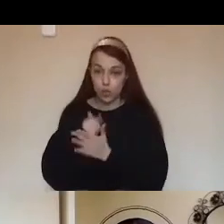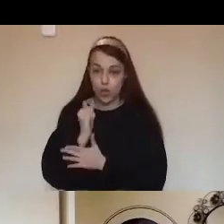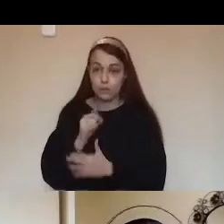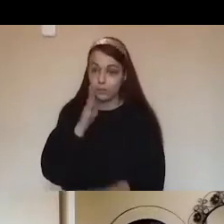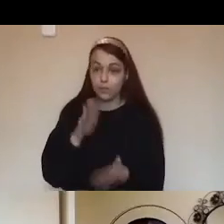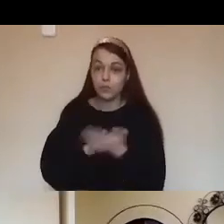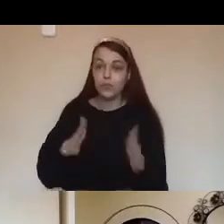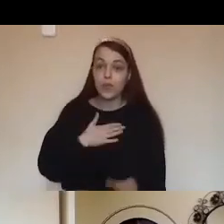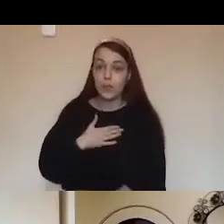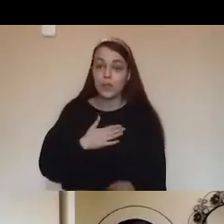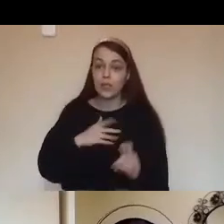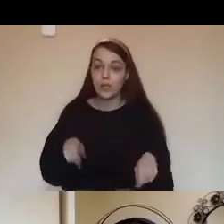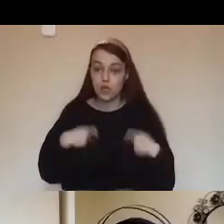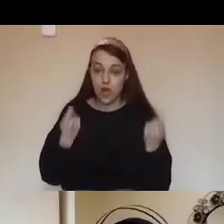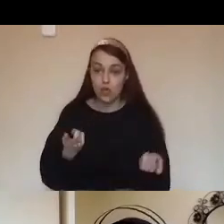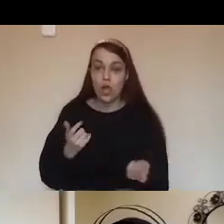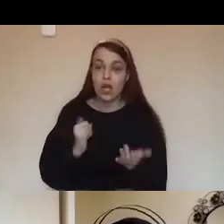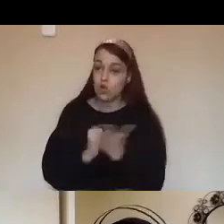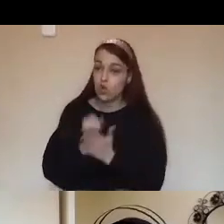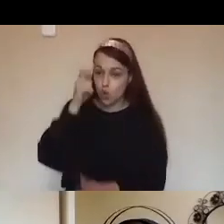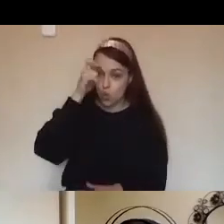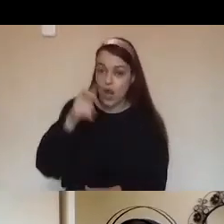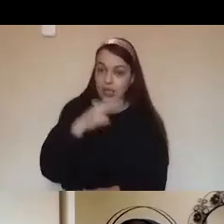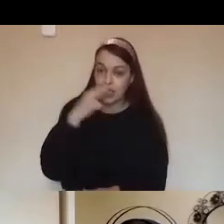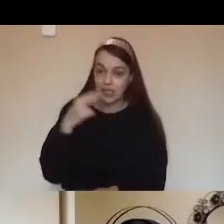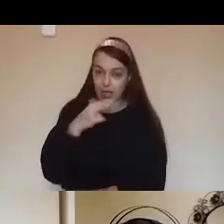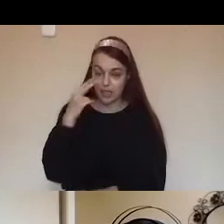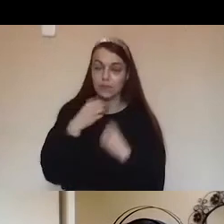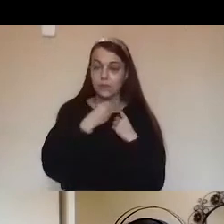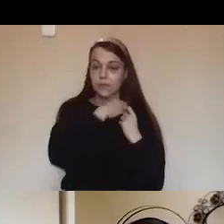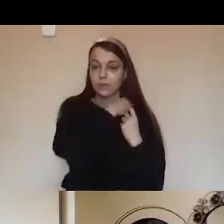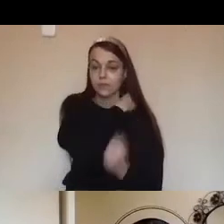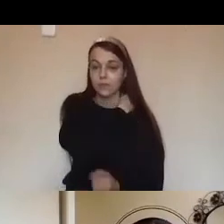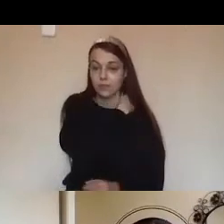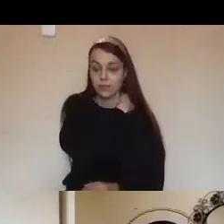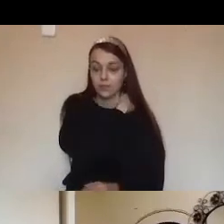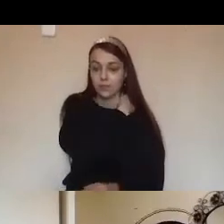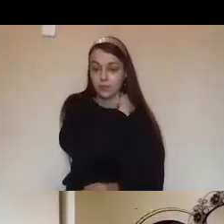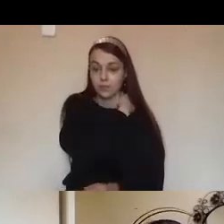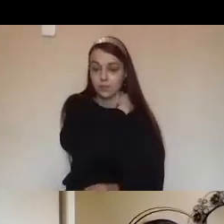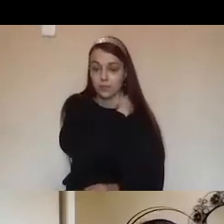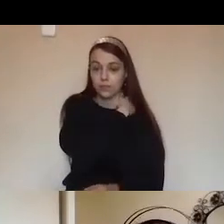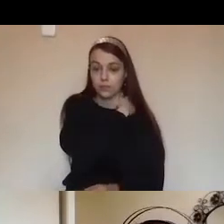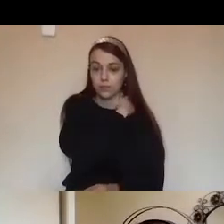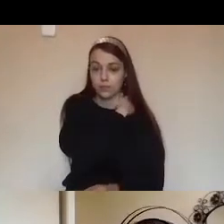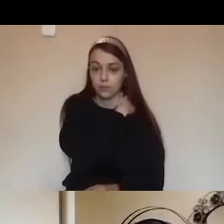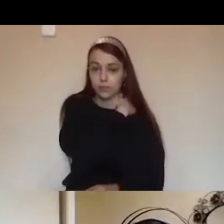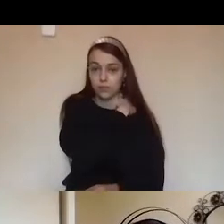patrimonio natural y también rural muy interesante. Entonces, así es como se